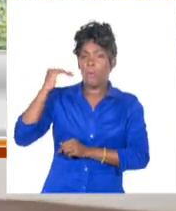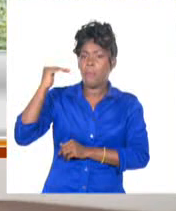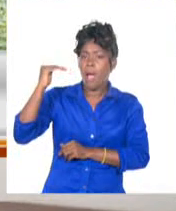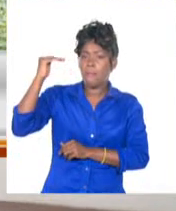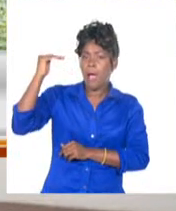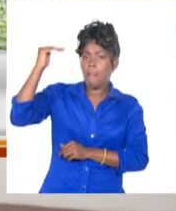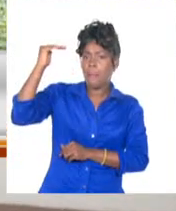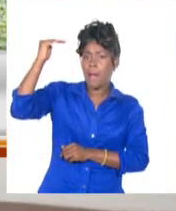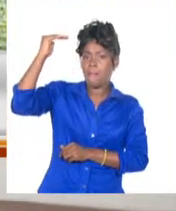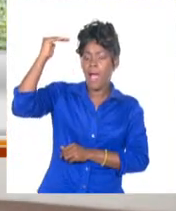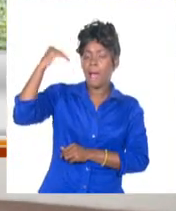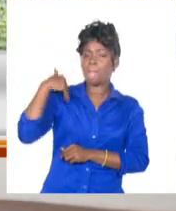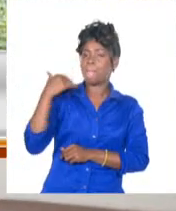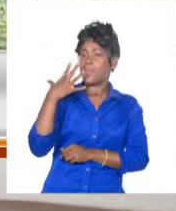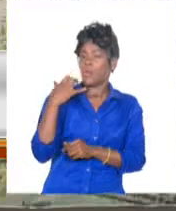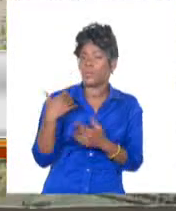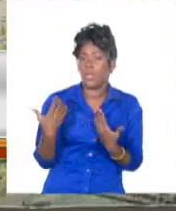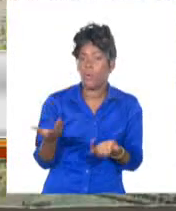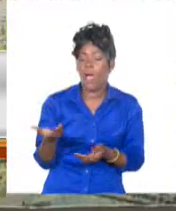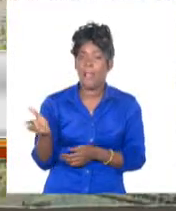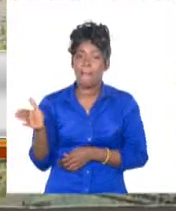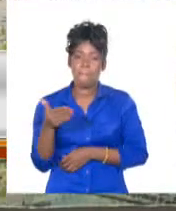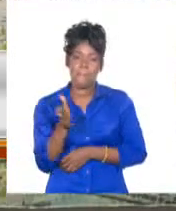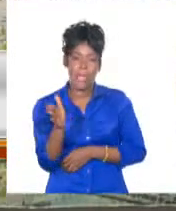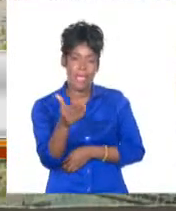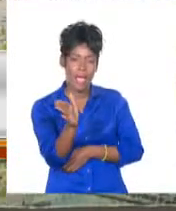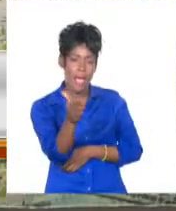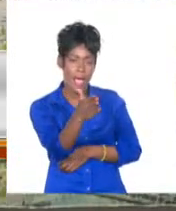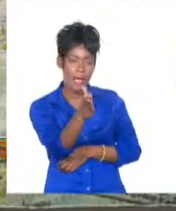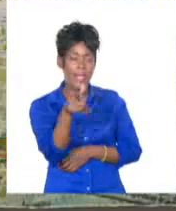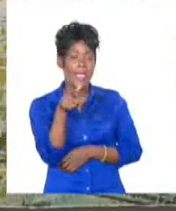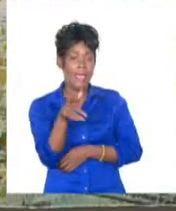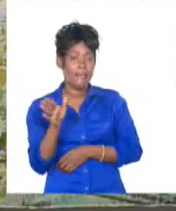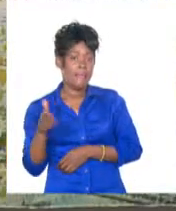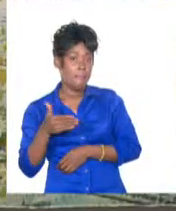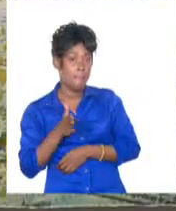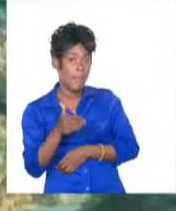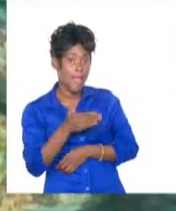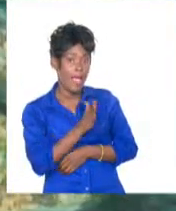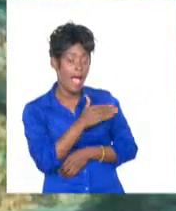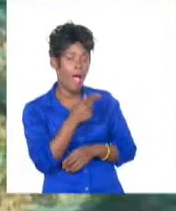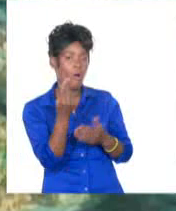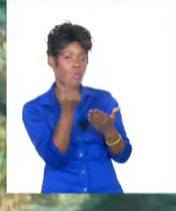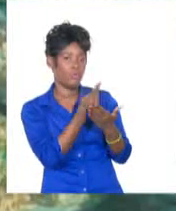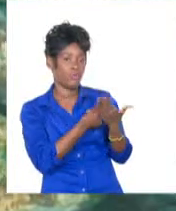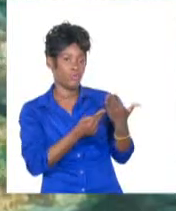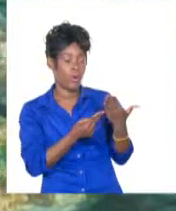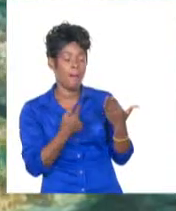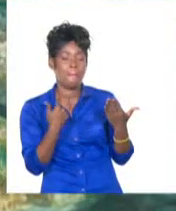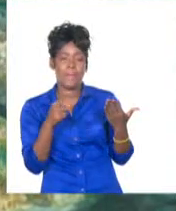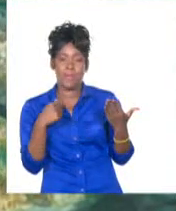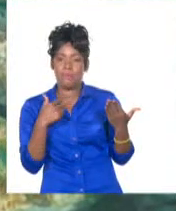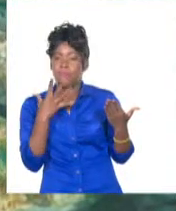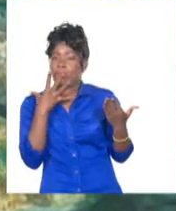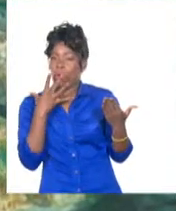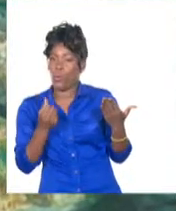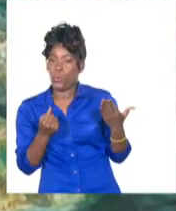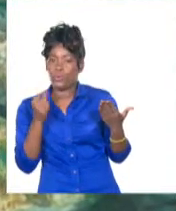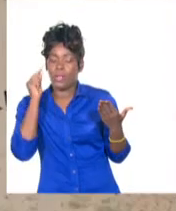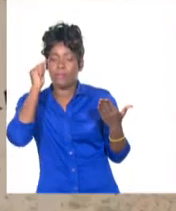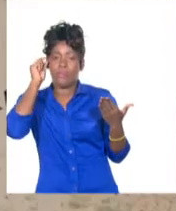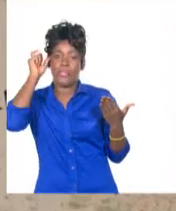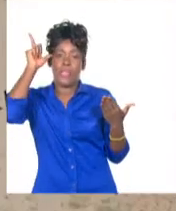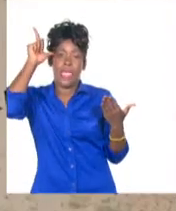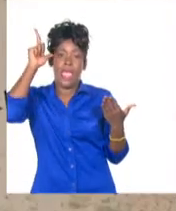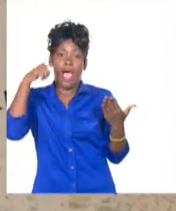peces nuevas lecturas, ¿no? También la pasión por el libro y el libro arte. El mar siempre ha sido